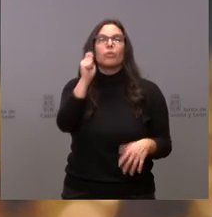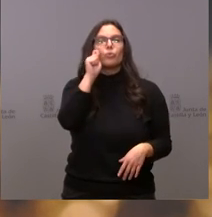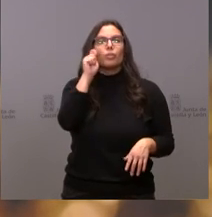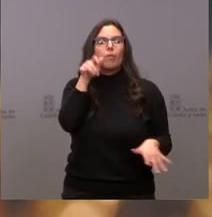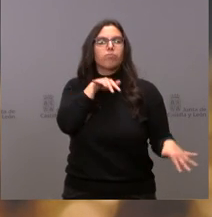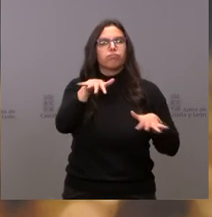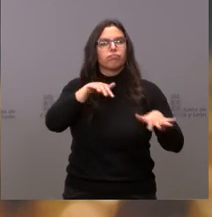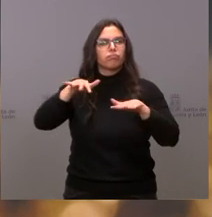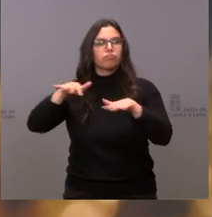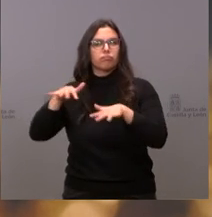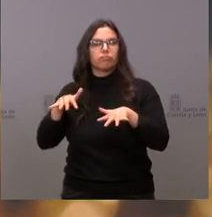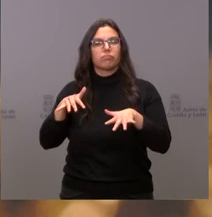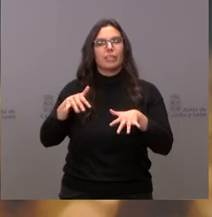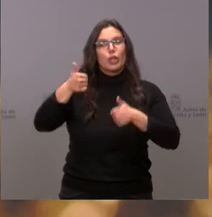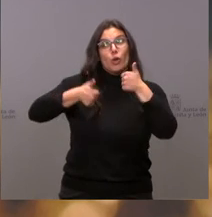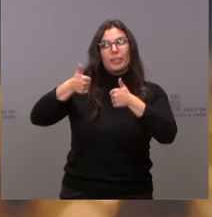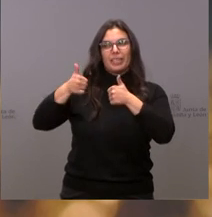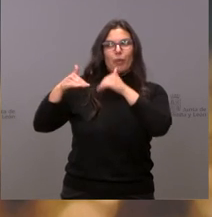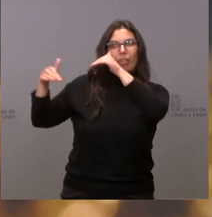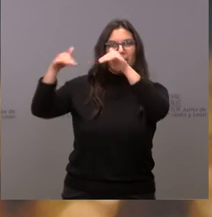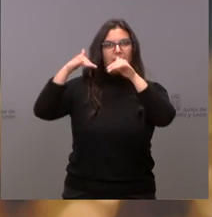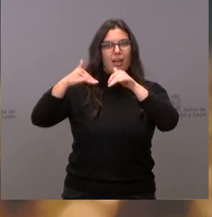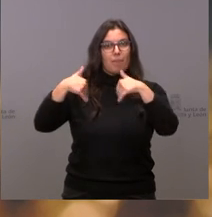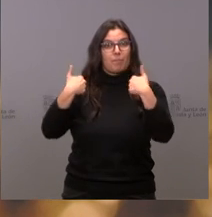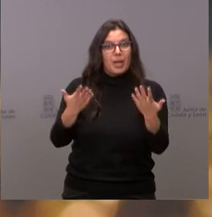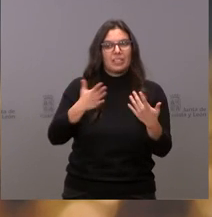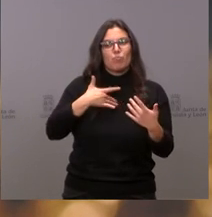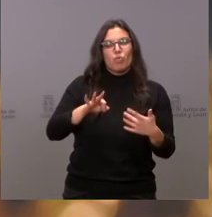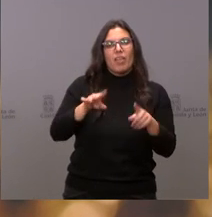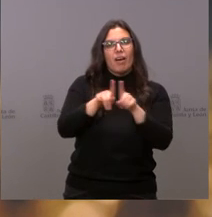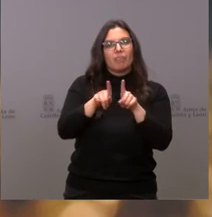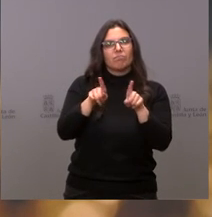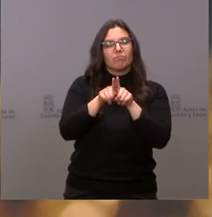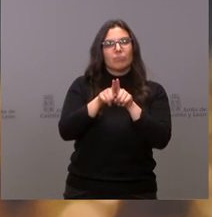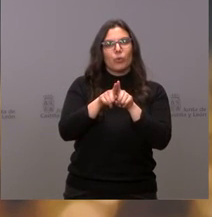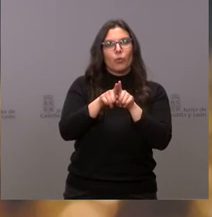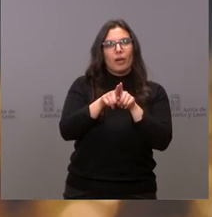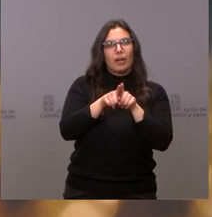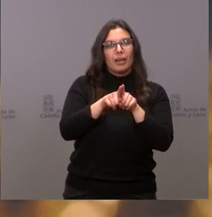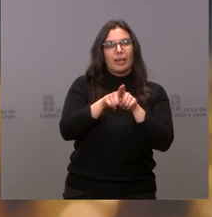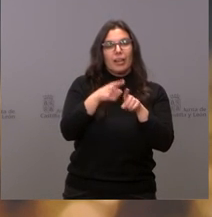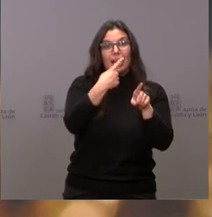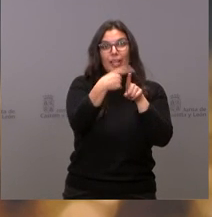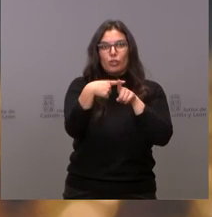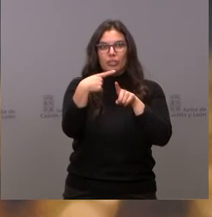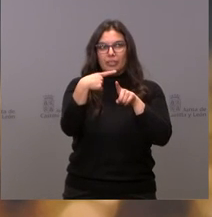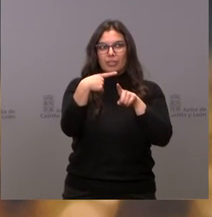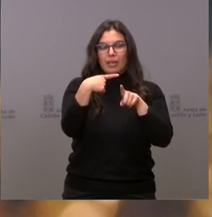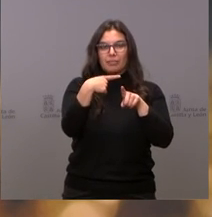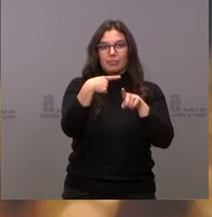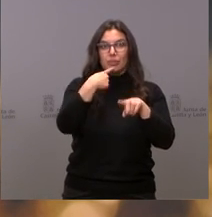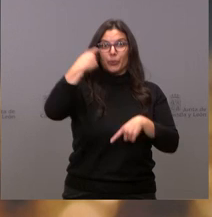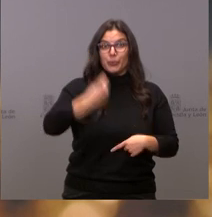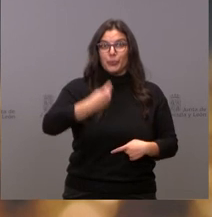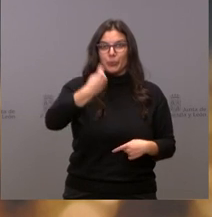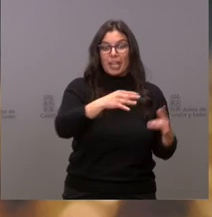dinámico y más competitivo seamos capaces de integrar todas las especialidades en las que somos